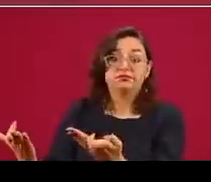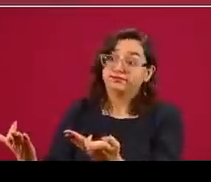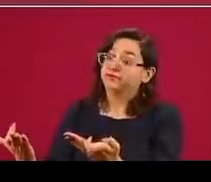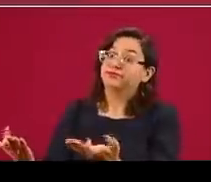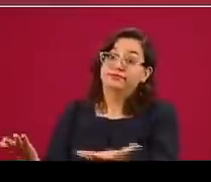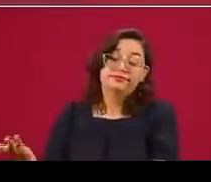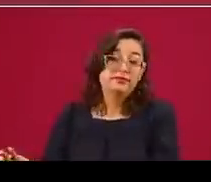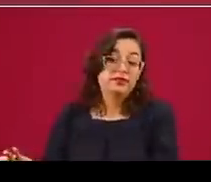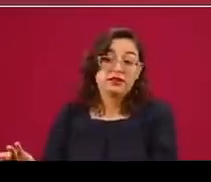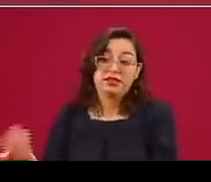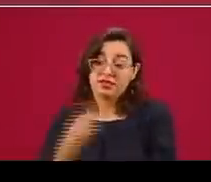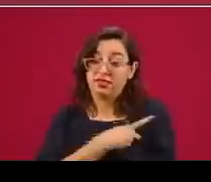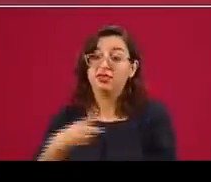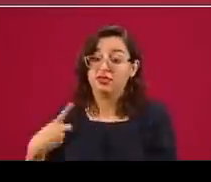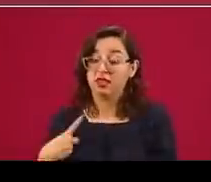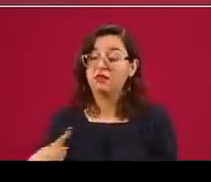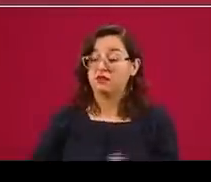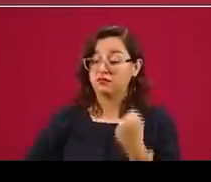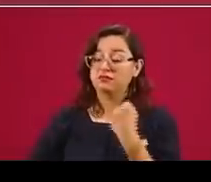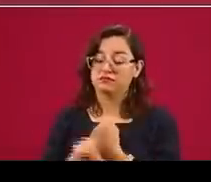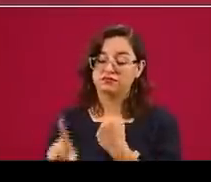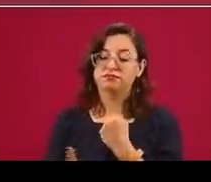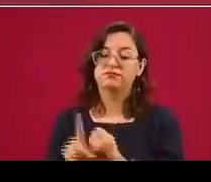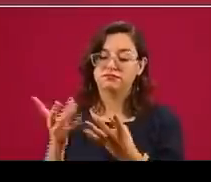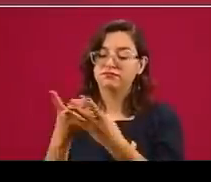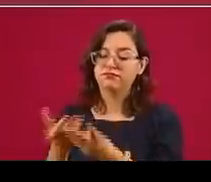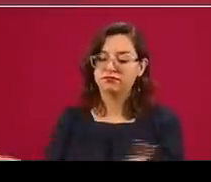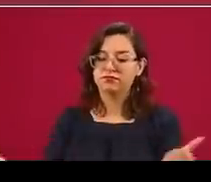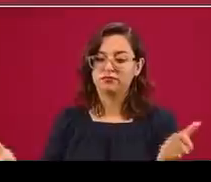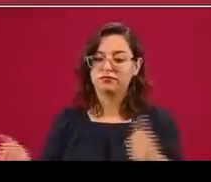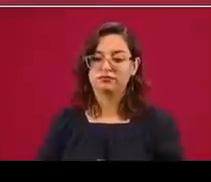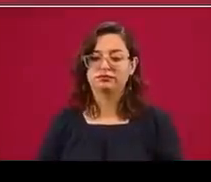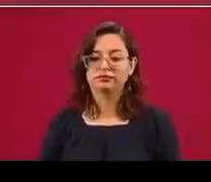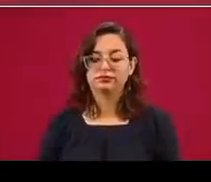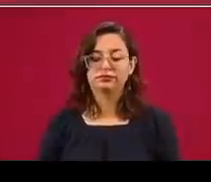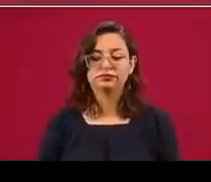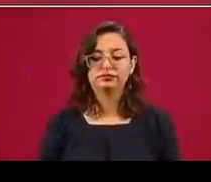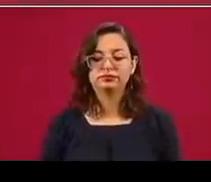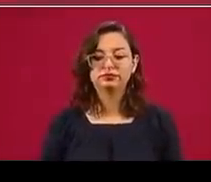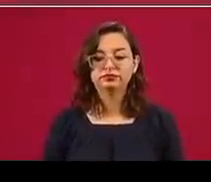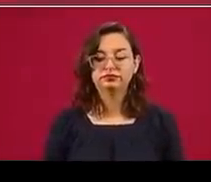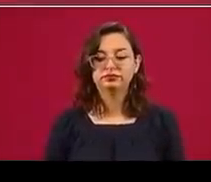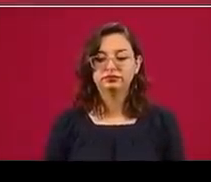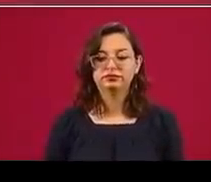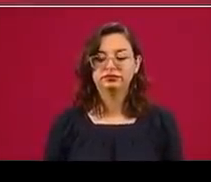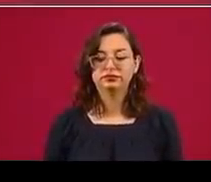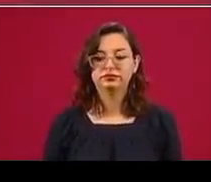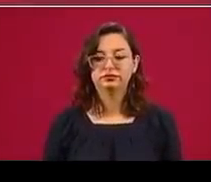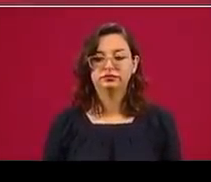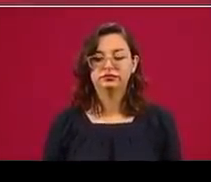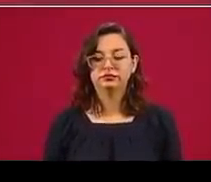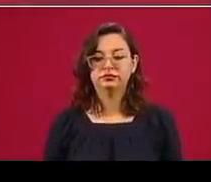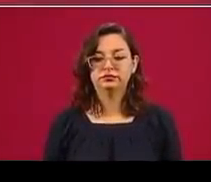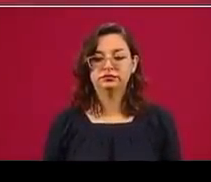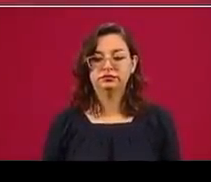para resolver el tema de Guanajuato. Ayer fue fuertísimo